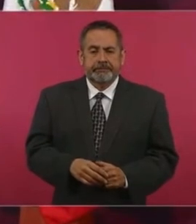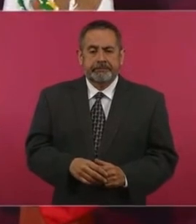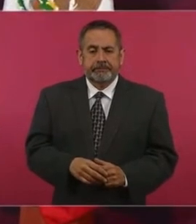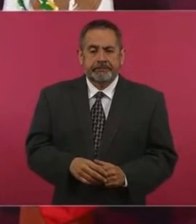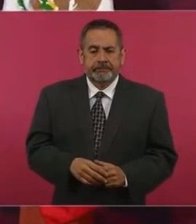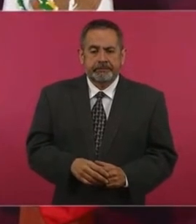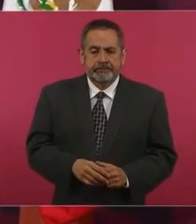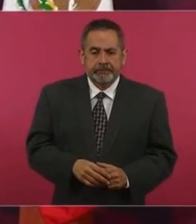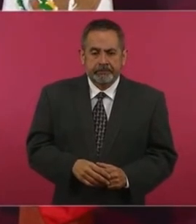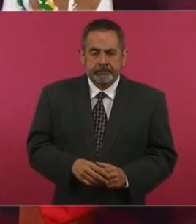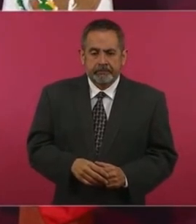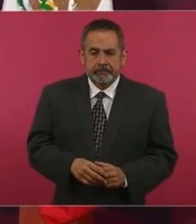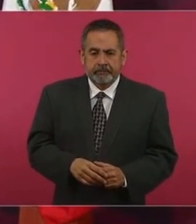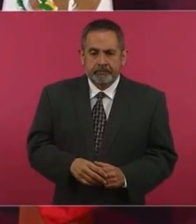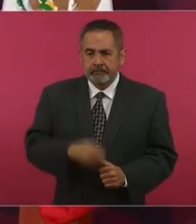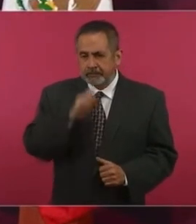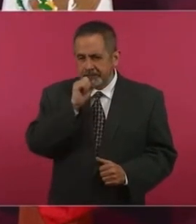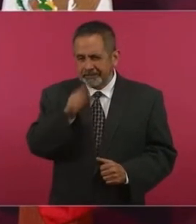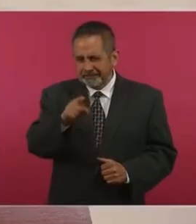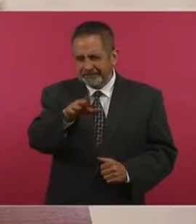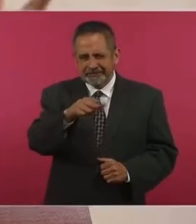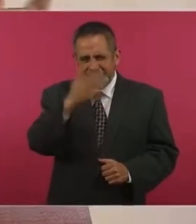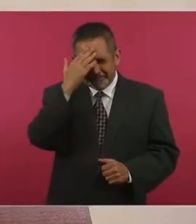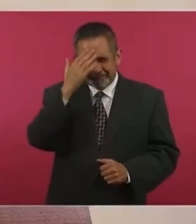eso de los guardaespaldas